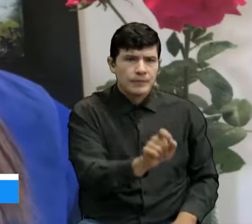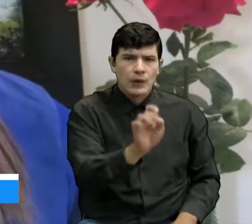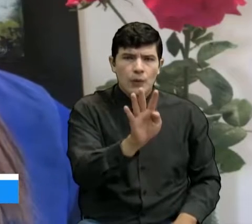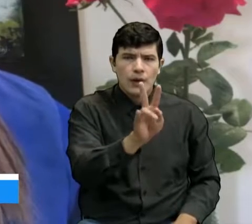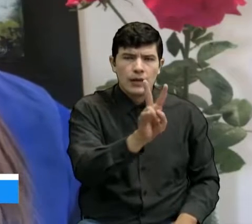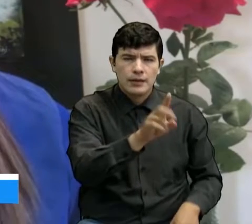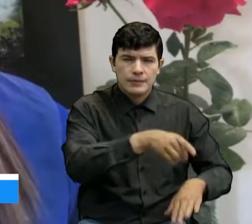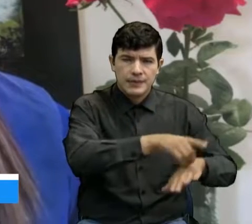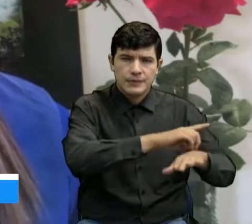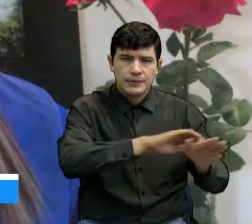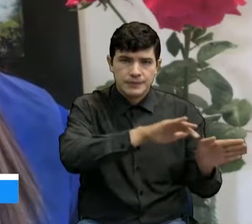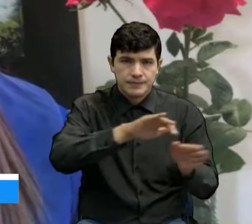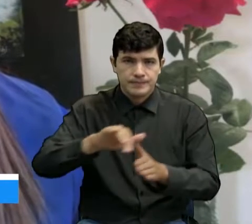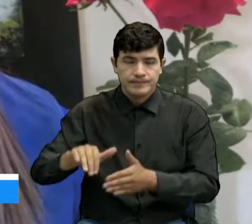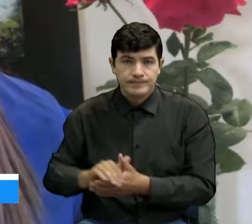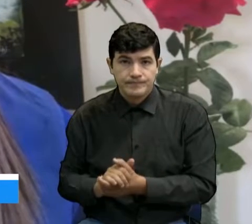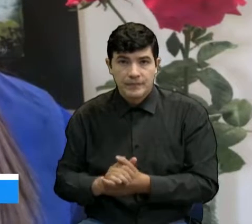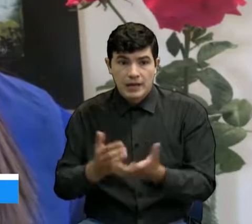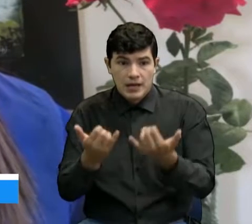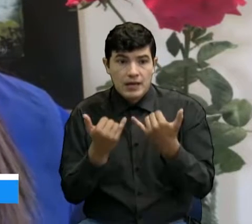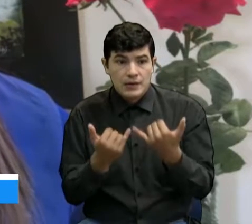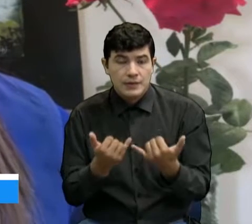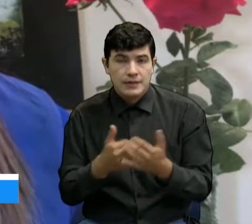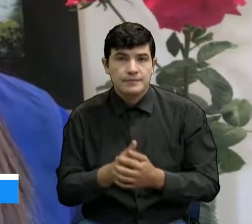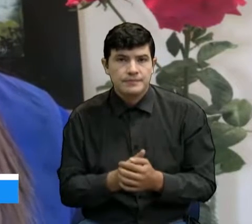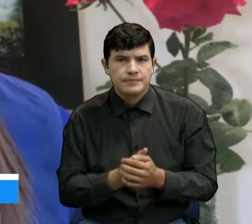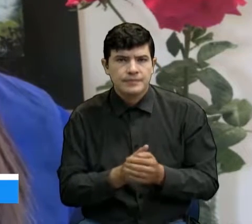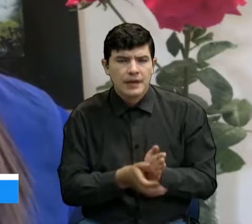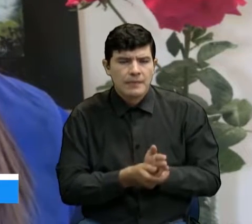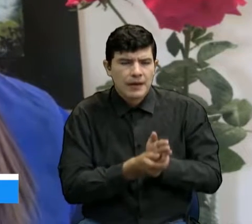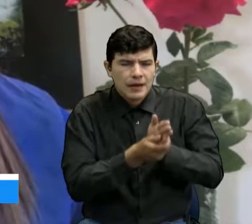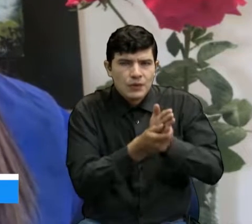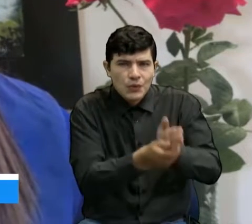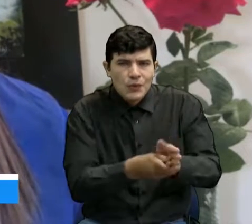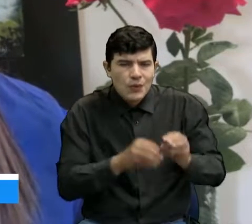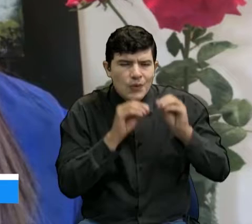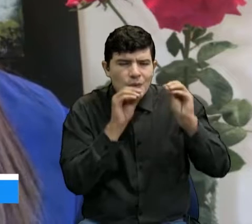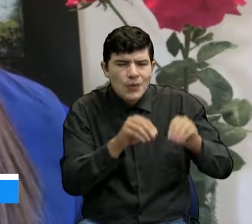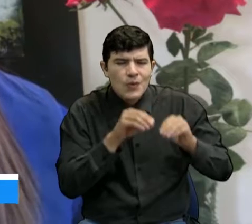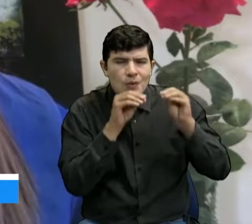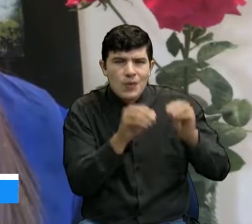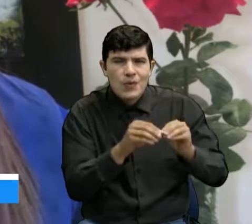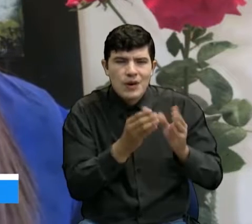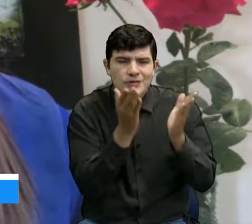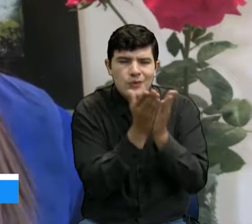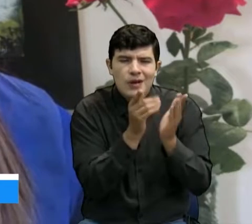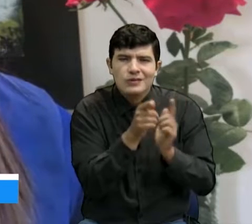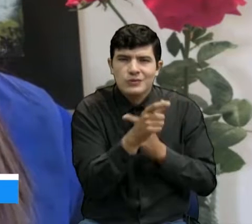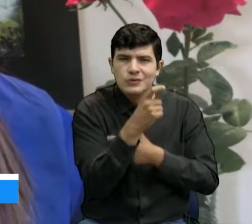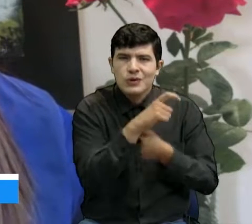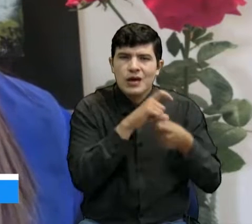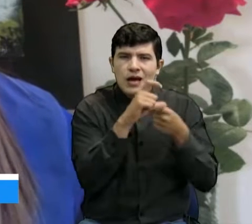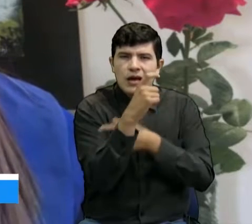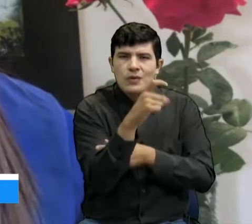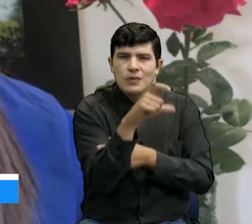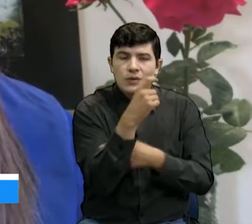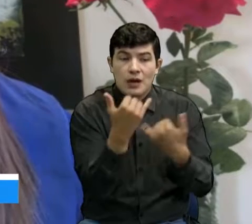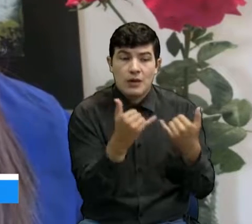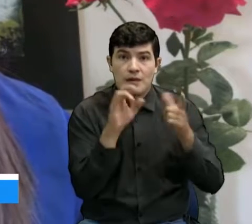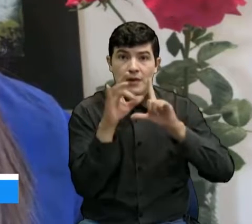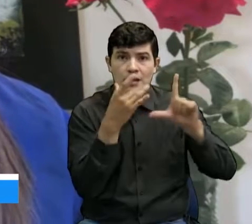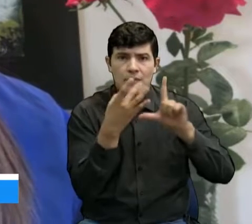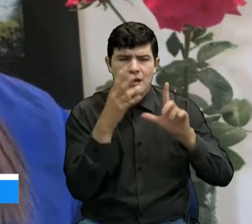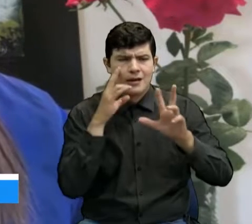En otras noticias, el modelo educativo cocuteño basado en la educación a través de la virtualidad hace parte de las nominaciones de las